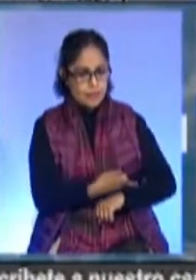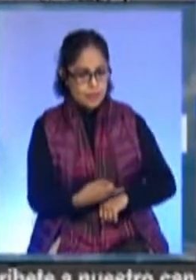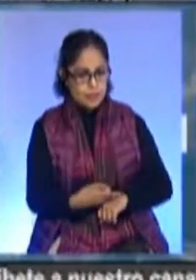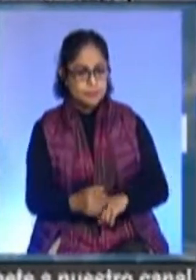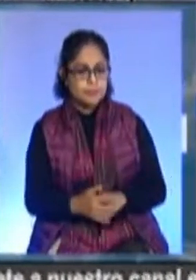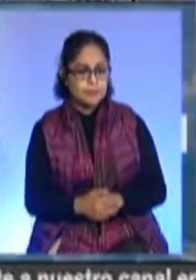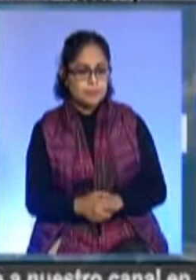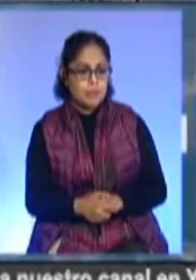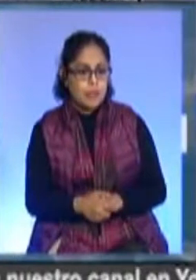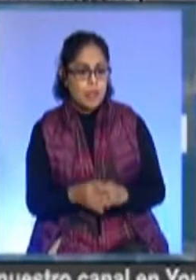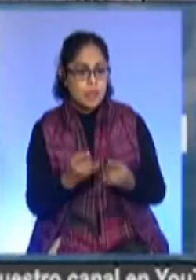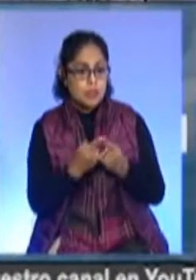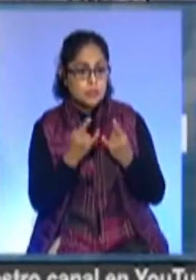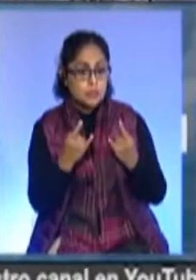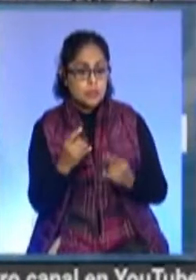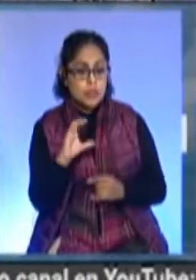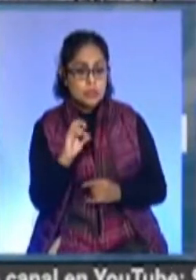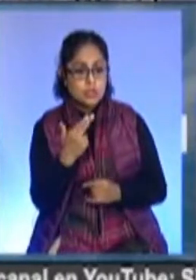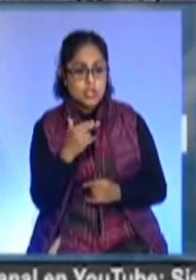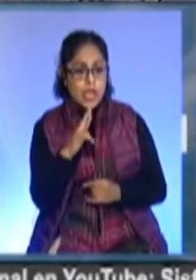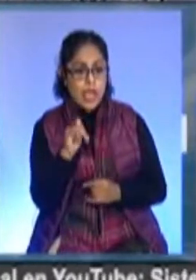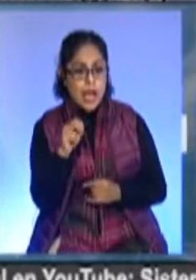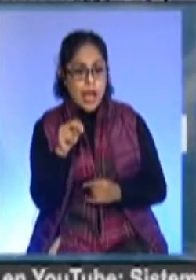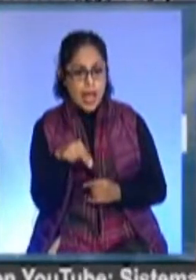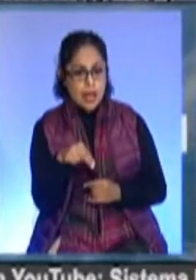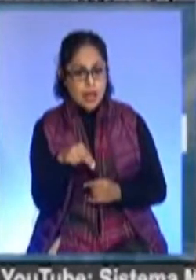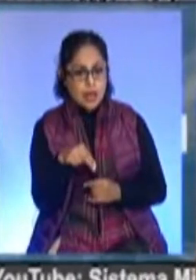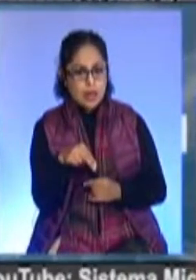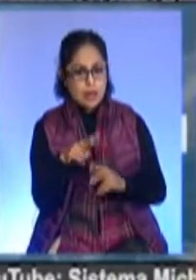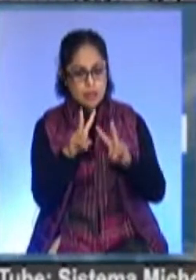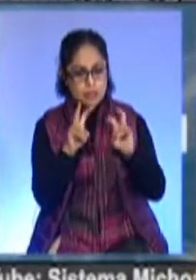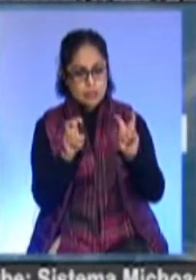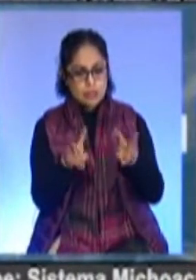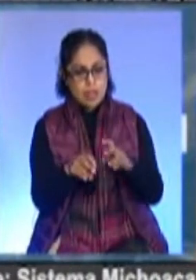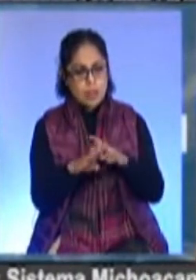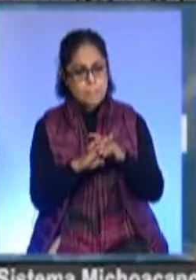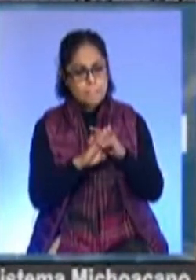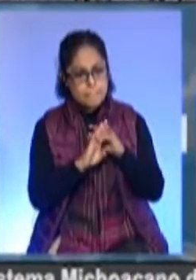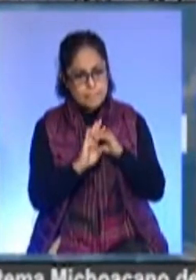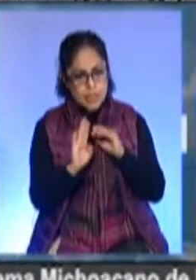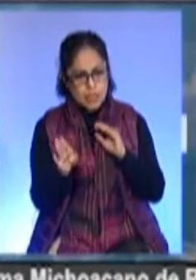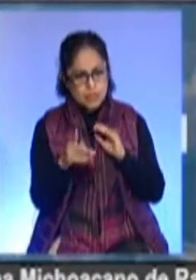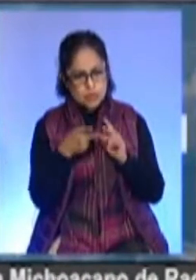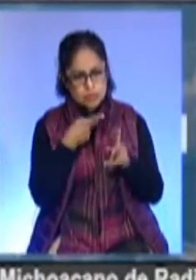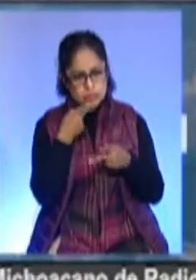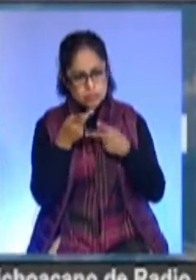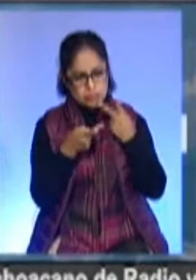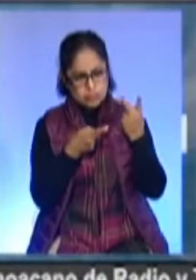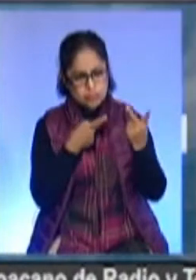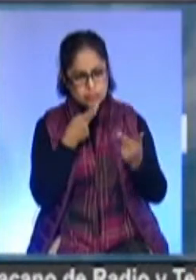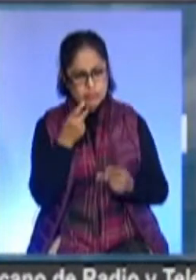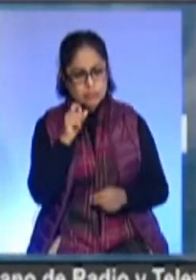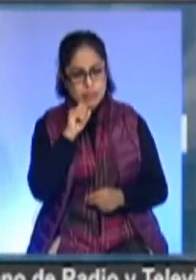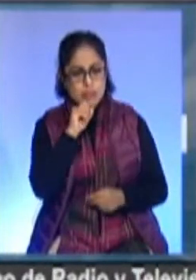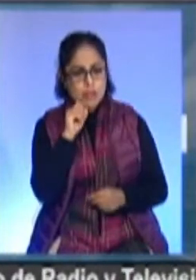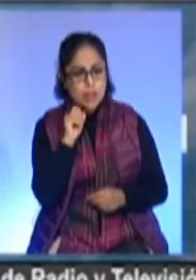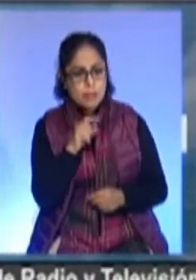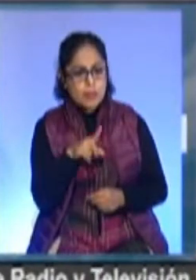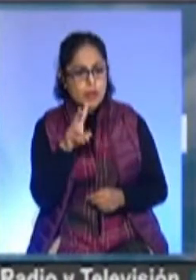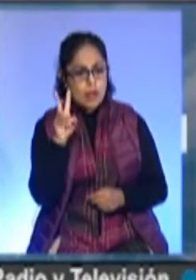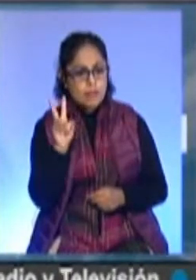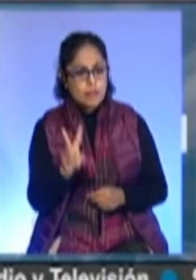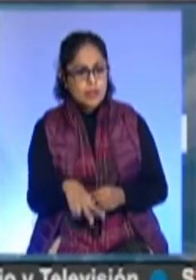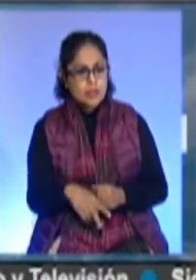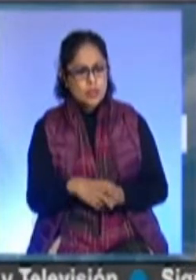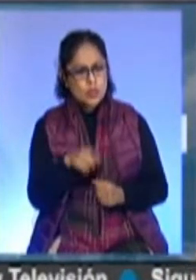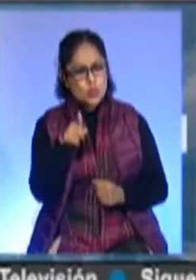Hoy un hecho histórico en Cherán. Estuvo allí el tema de la migración, el tema de un discurso también apegado a la realidad. ¿Qué